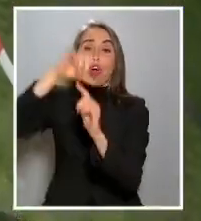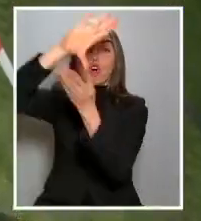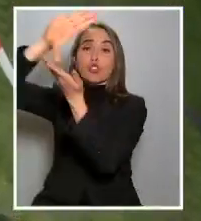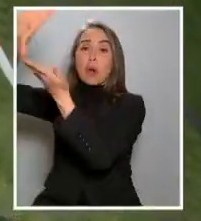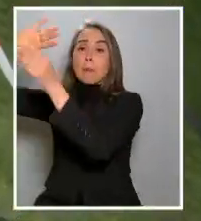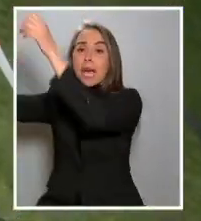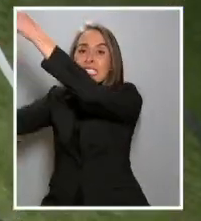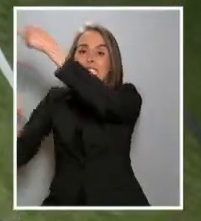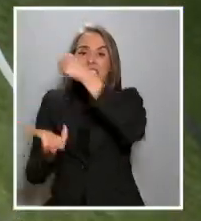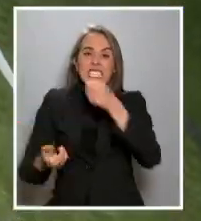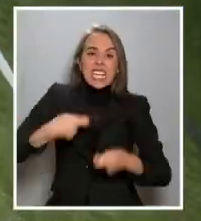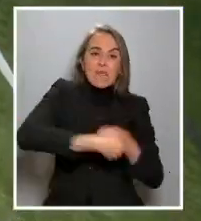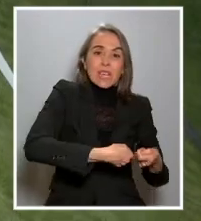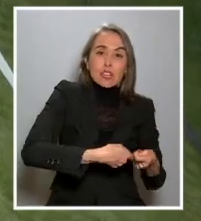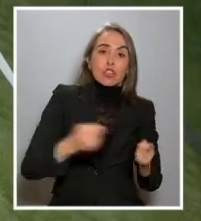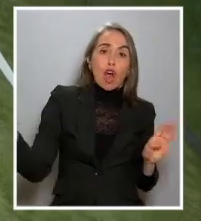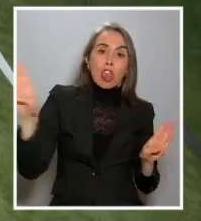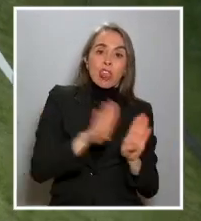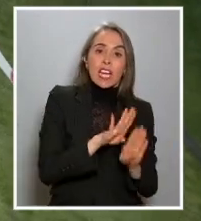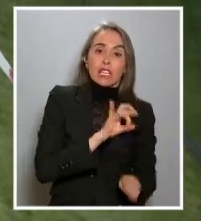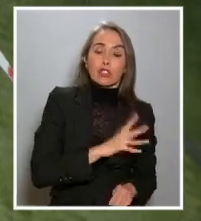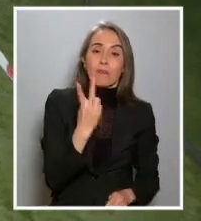año 2015, con más de